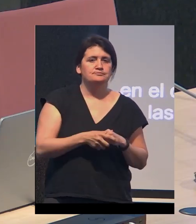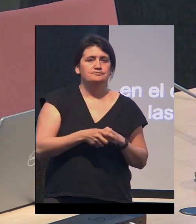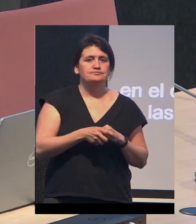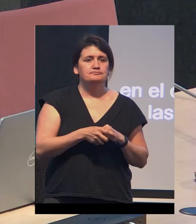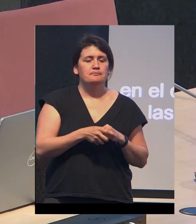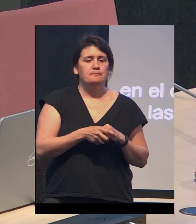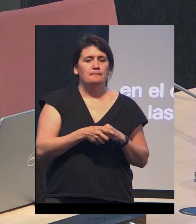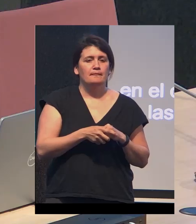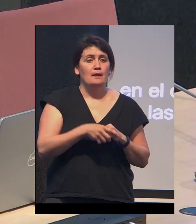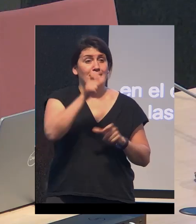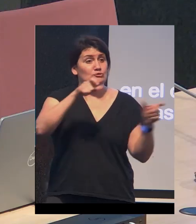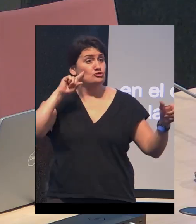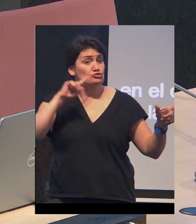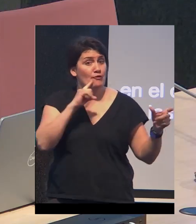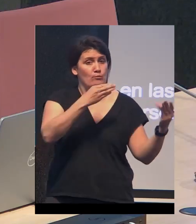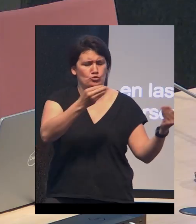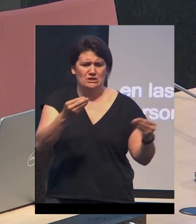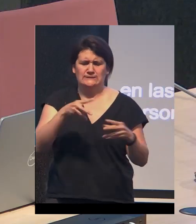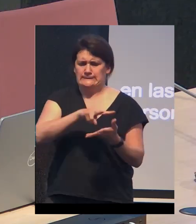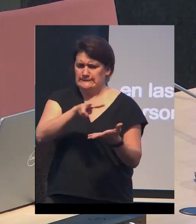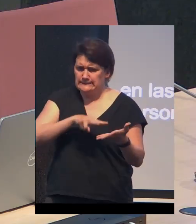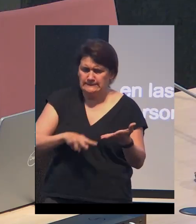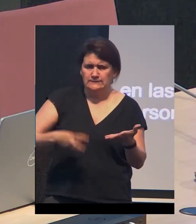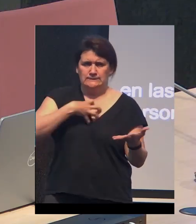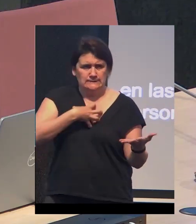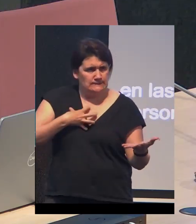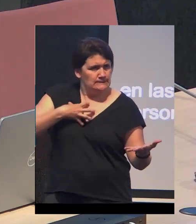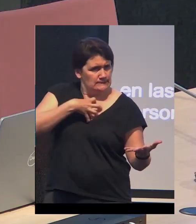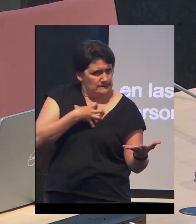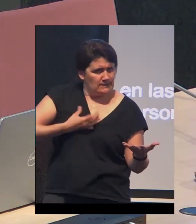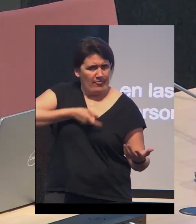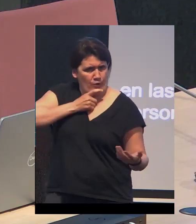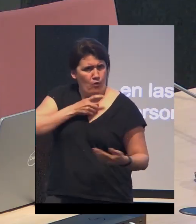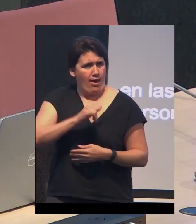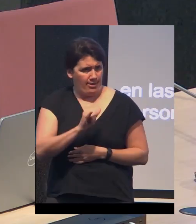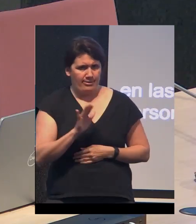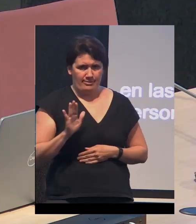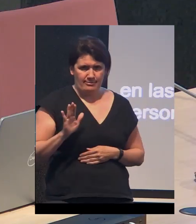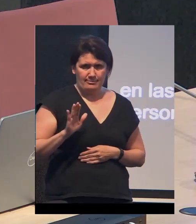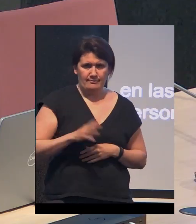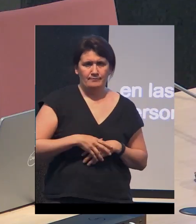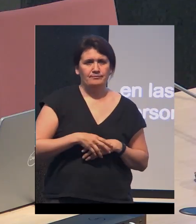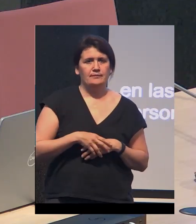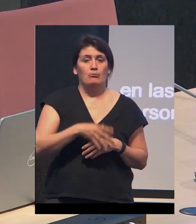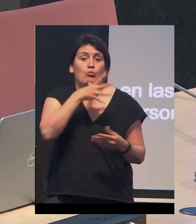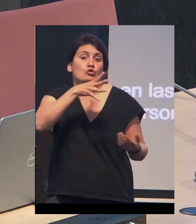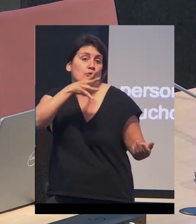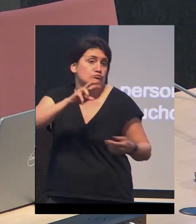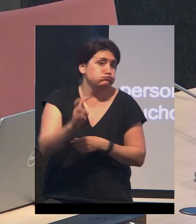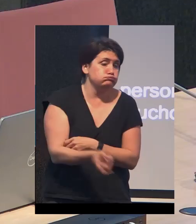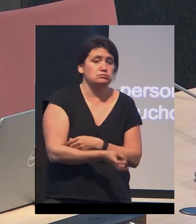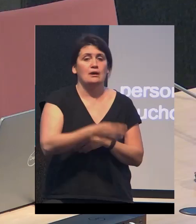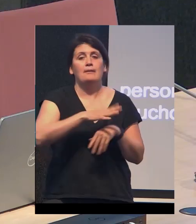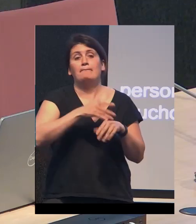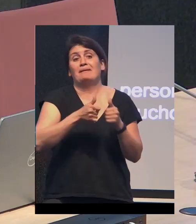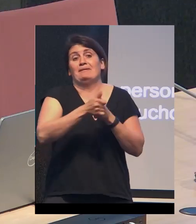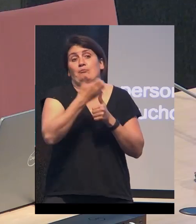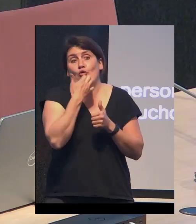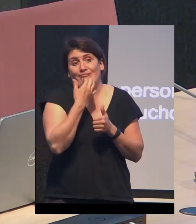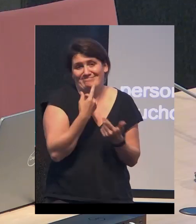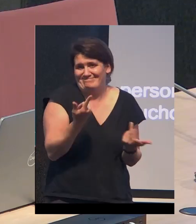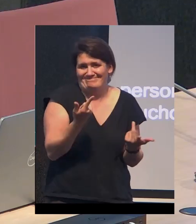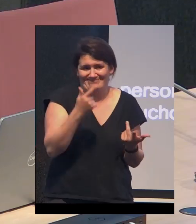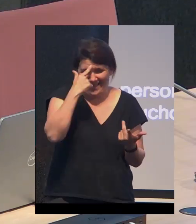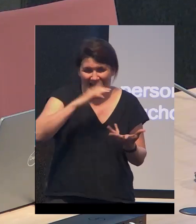sordas tienen dificultades con la lectura. Por muchos motivos, principalmente por una falta de adecuación